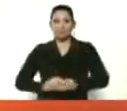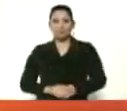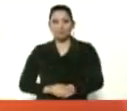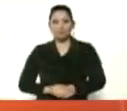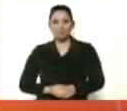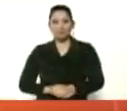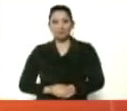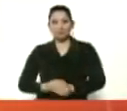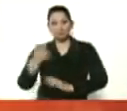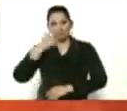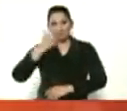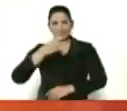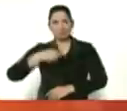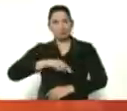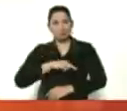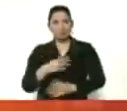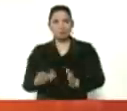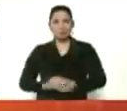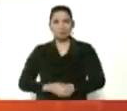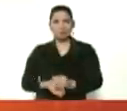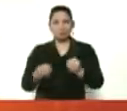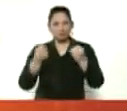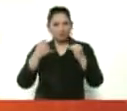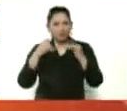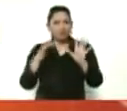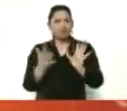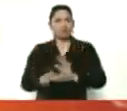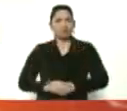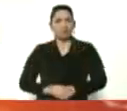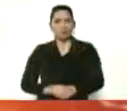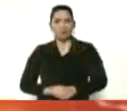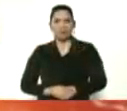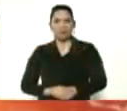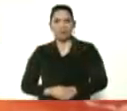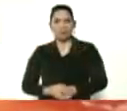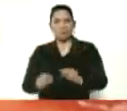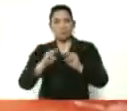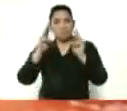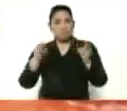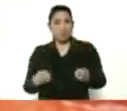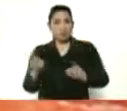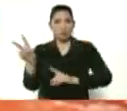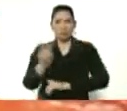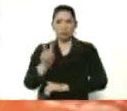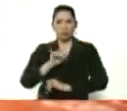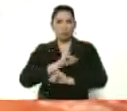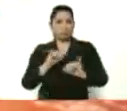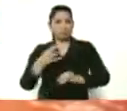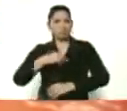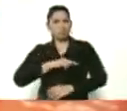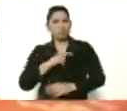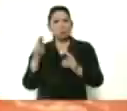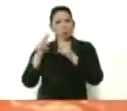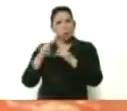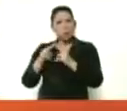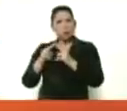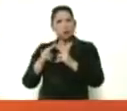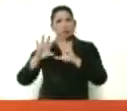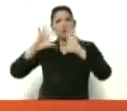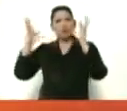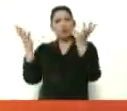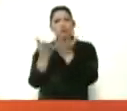firmeza. Nosotros llevamos bien los números del método Venezuela, lo que ya se conoce en el mundo como el método